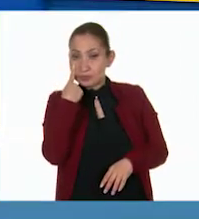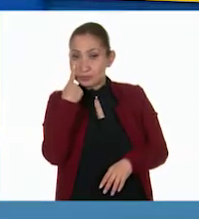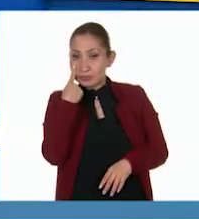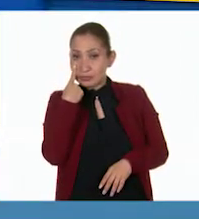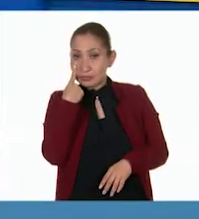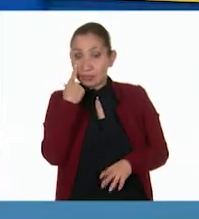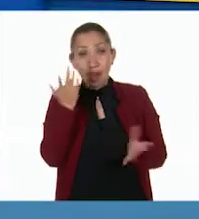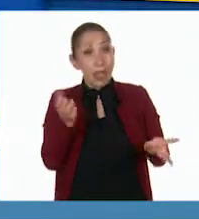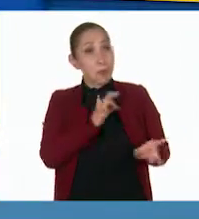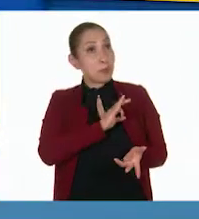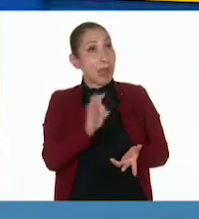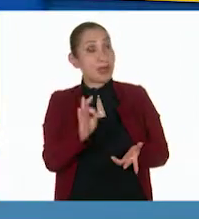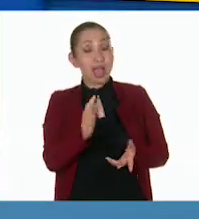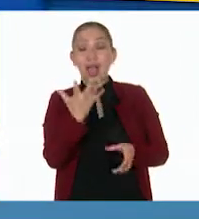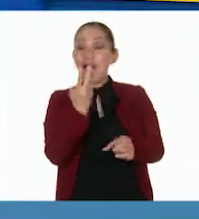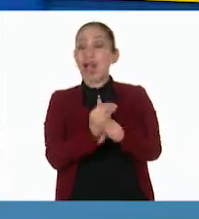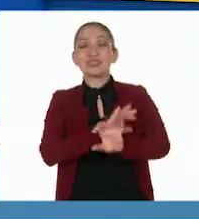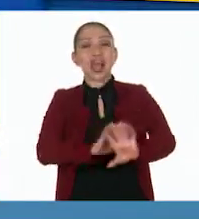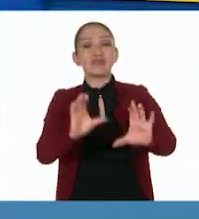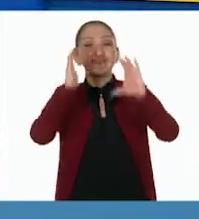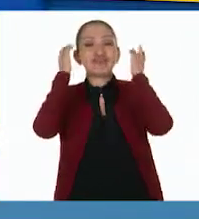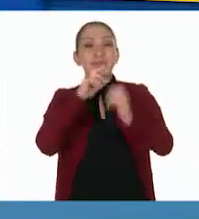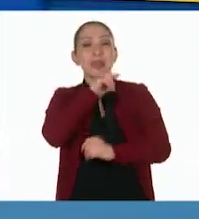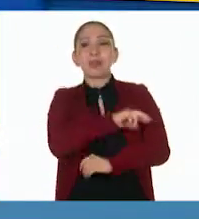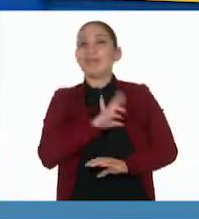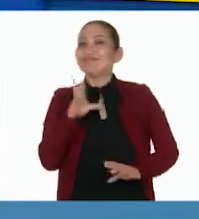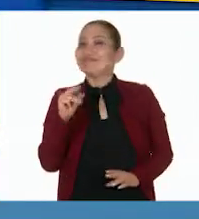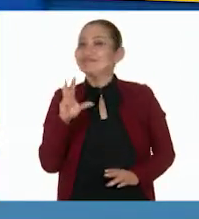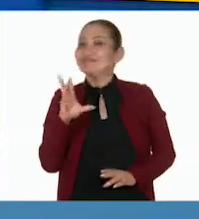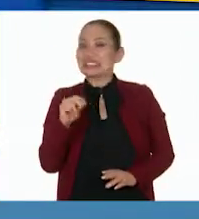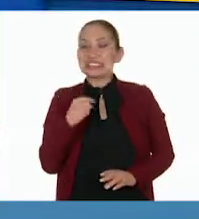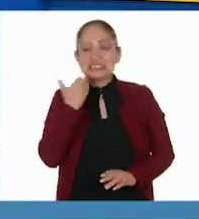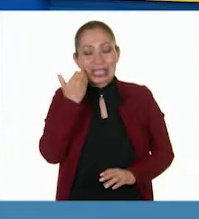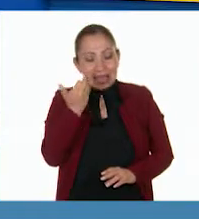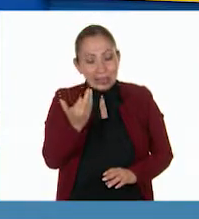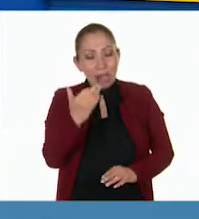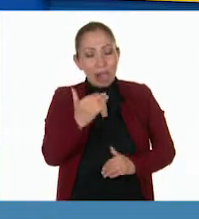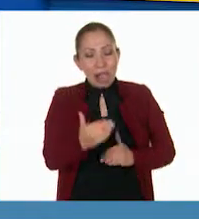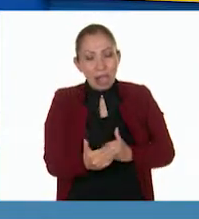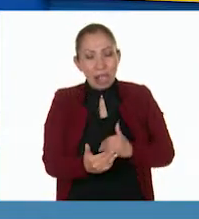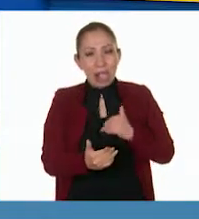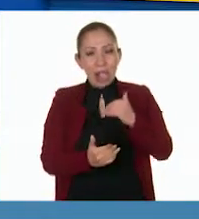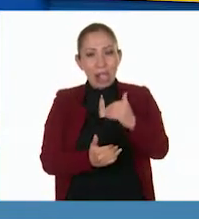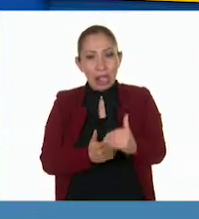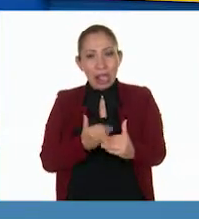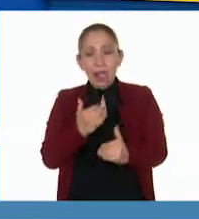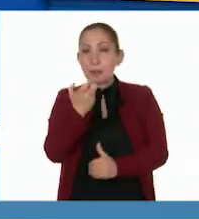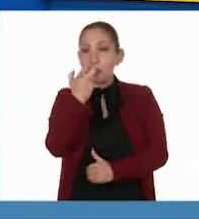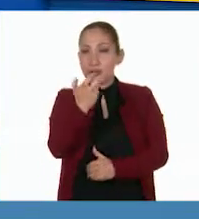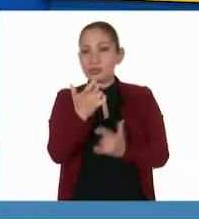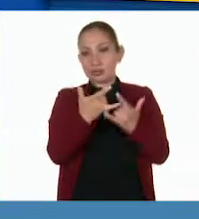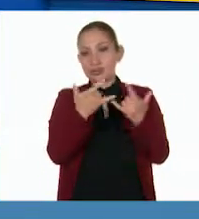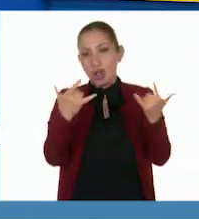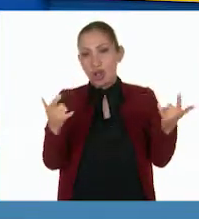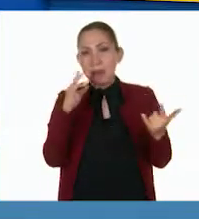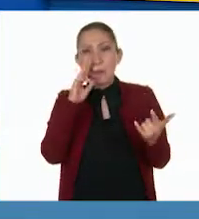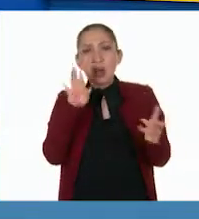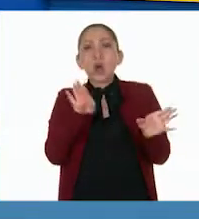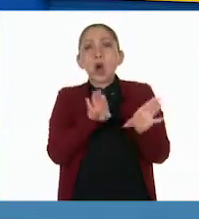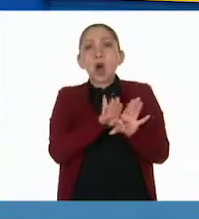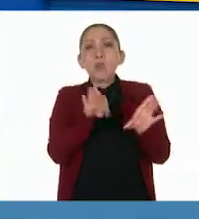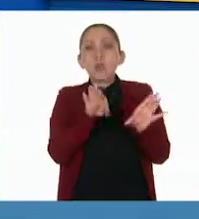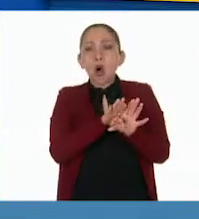una situación que pudiera arreglarse de un día para otro, sino que tomaría tiempo. Y justo para eso está la historia, para